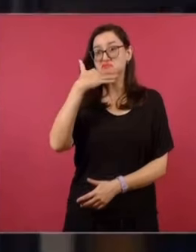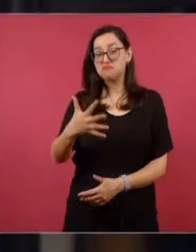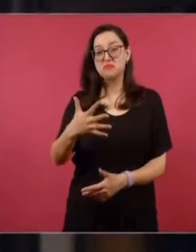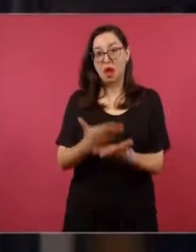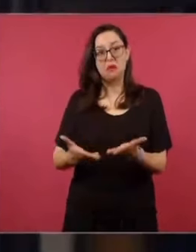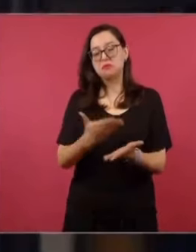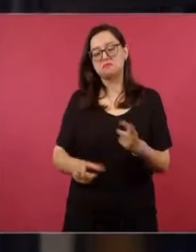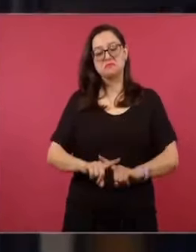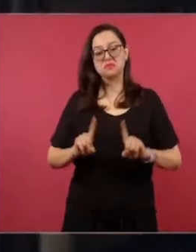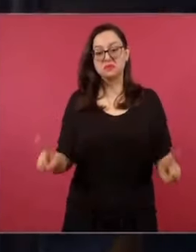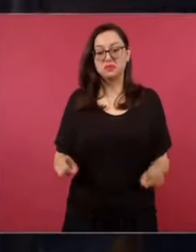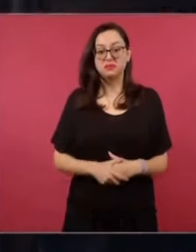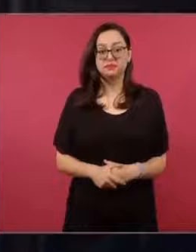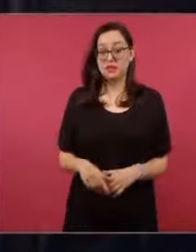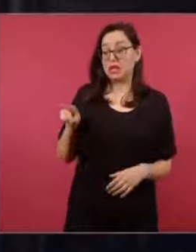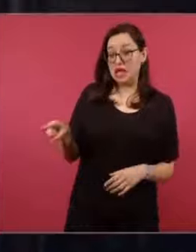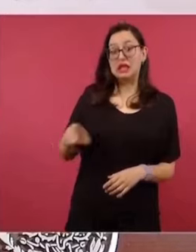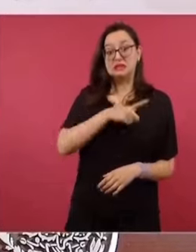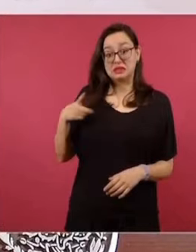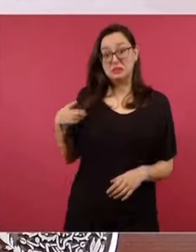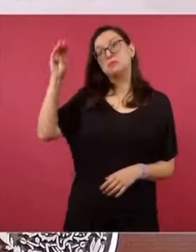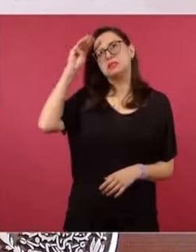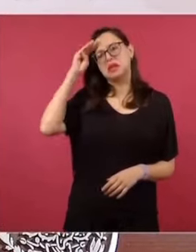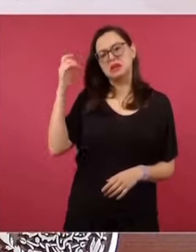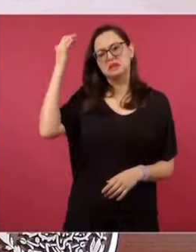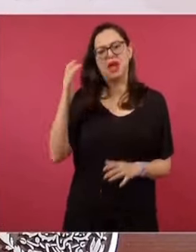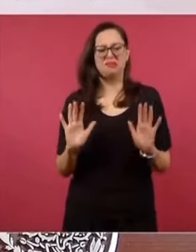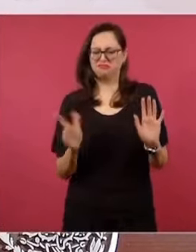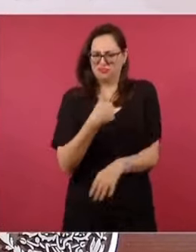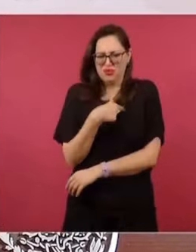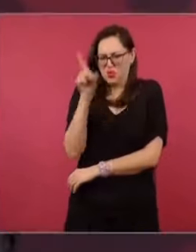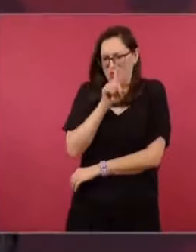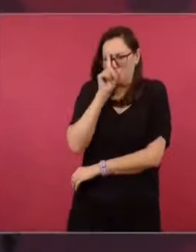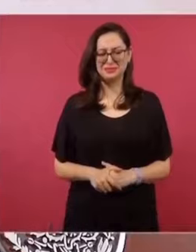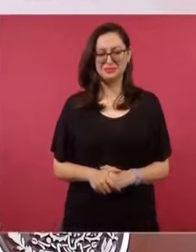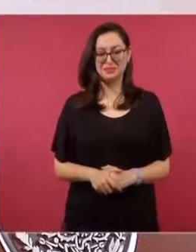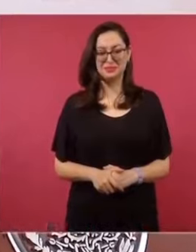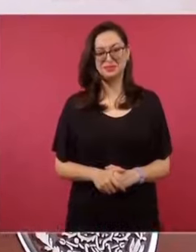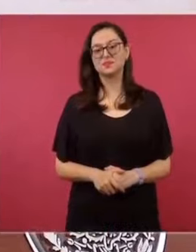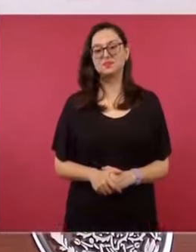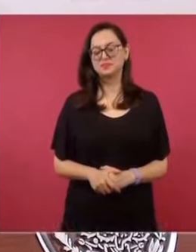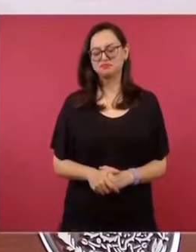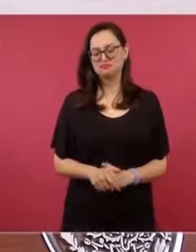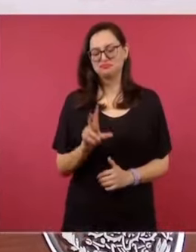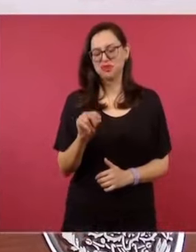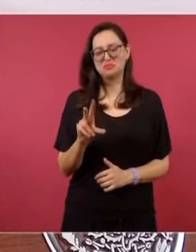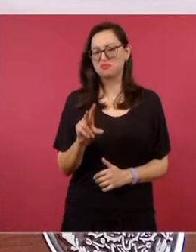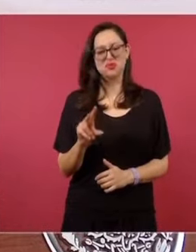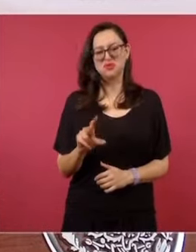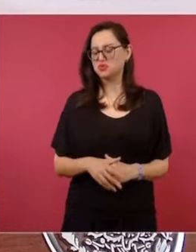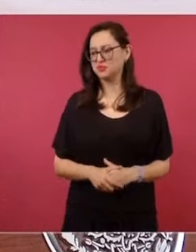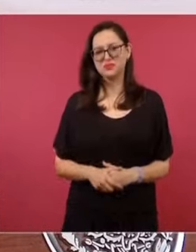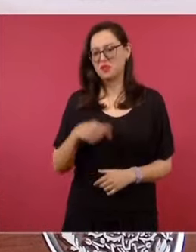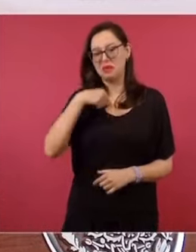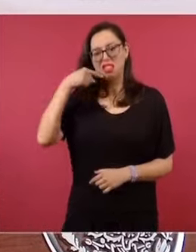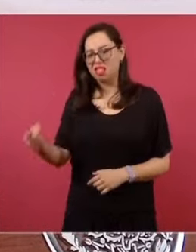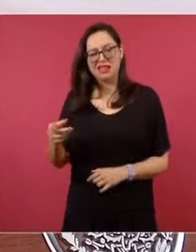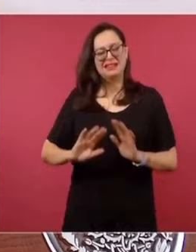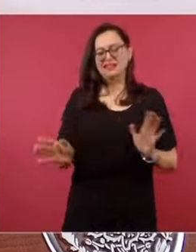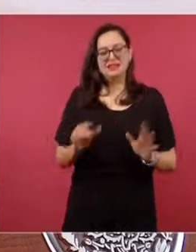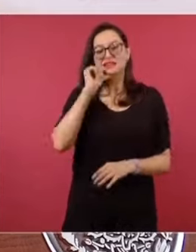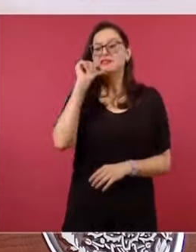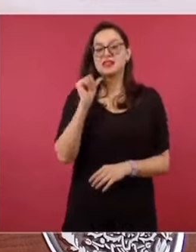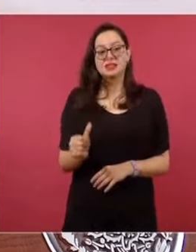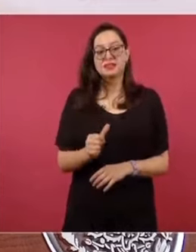que autorreflexionar el dirigente del PAN? No me voy a meter a dar consejos. La verdad que sí. No, no quiero comentar nada.